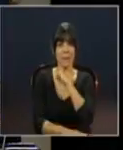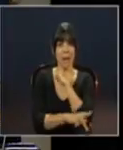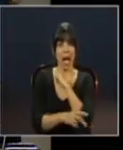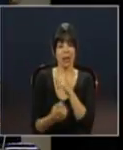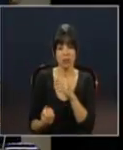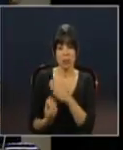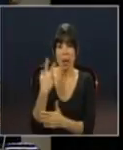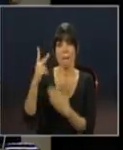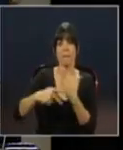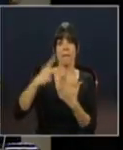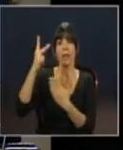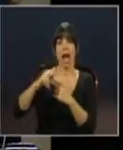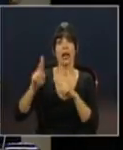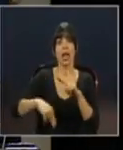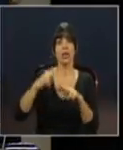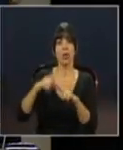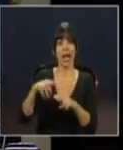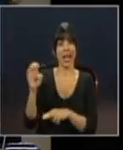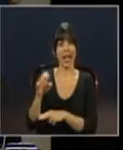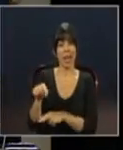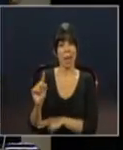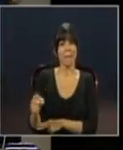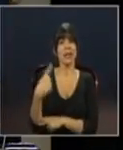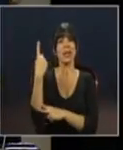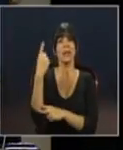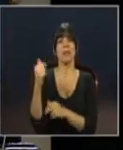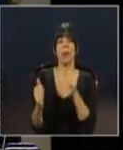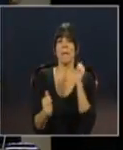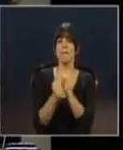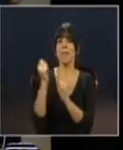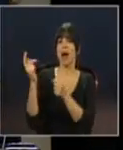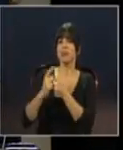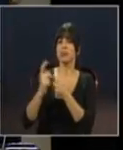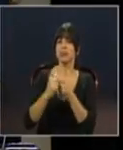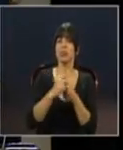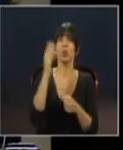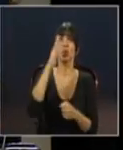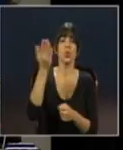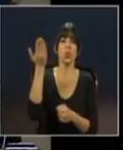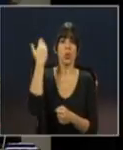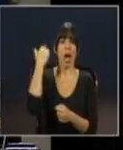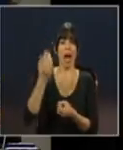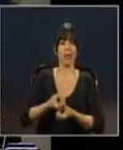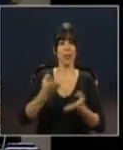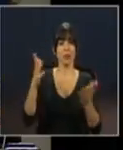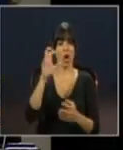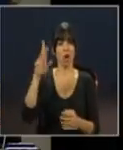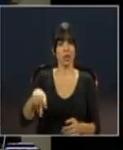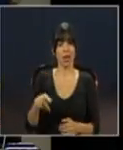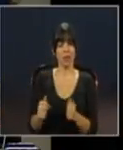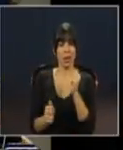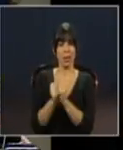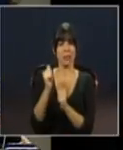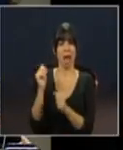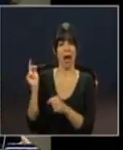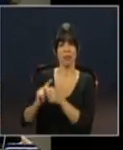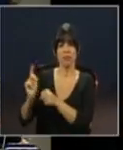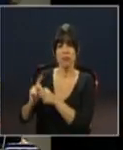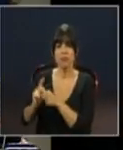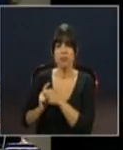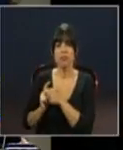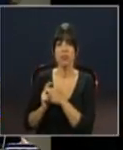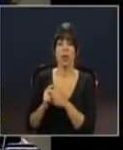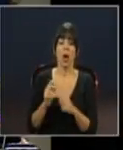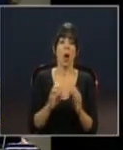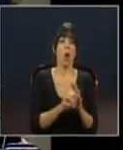Nacional de Energía, el primero y más participativo jamás promulgado en Costa Rica, o declarando ríos